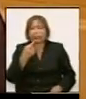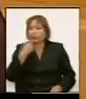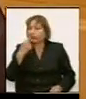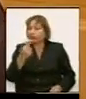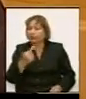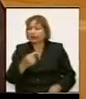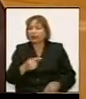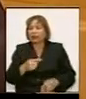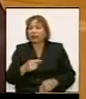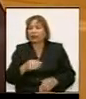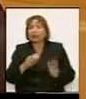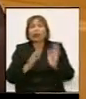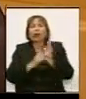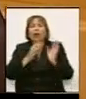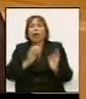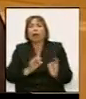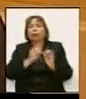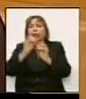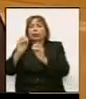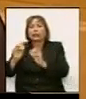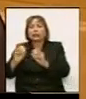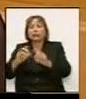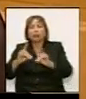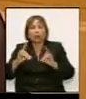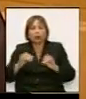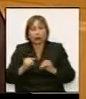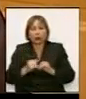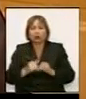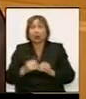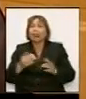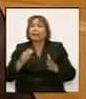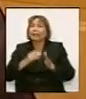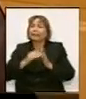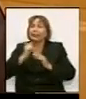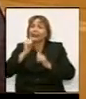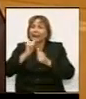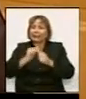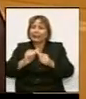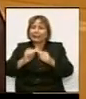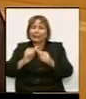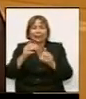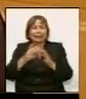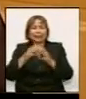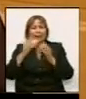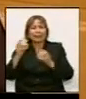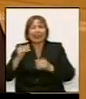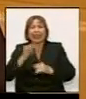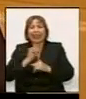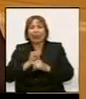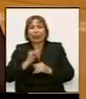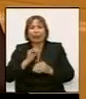pasado a otra dimensión, la dimensión trascendente, la dimensión eterna.